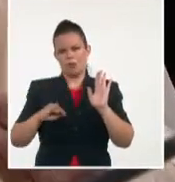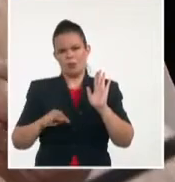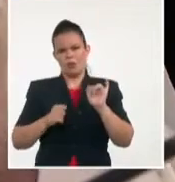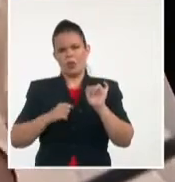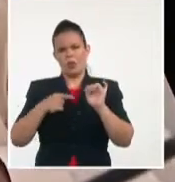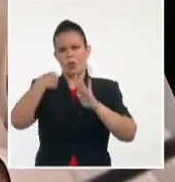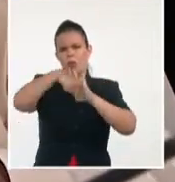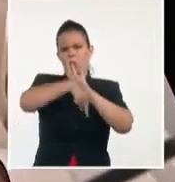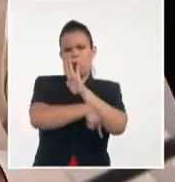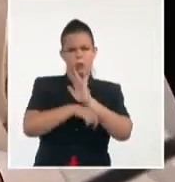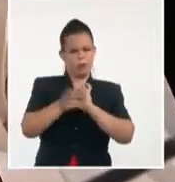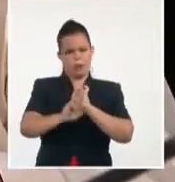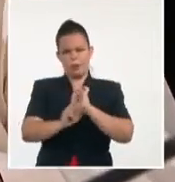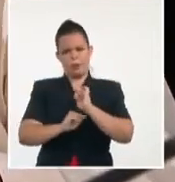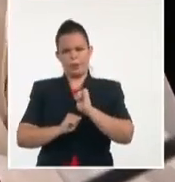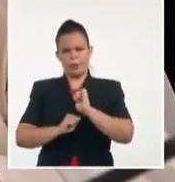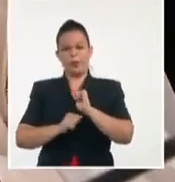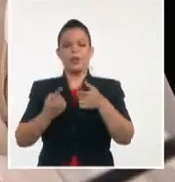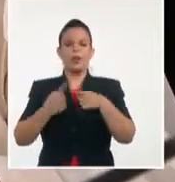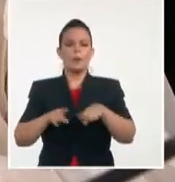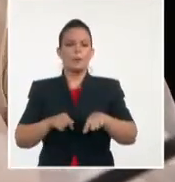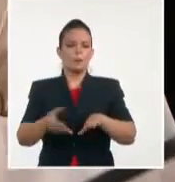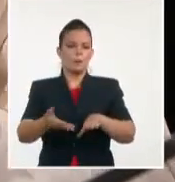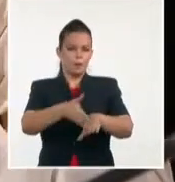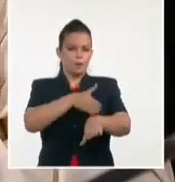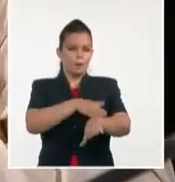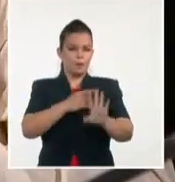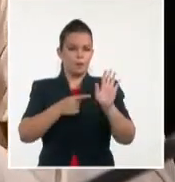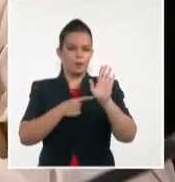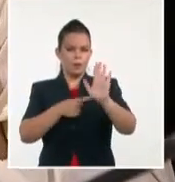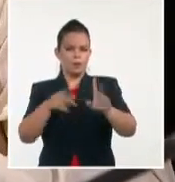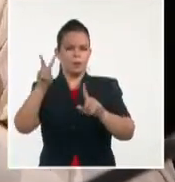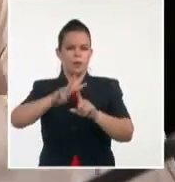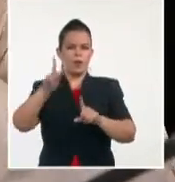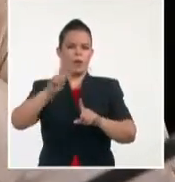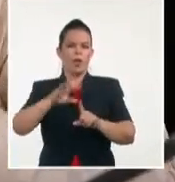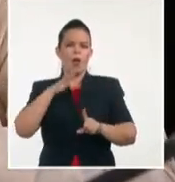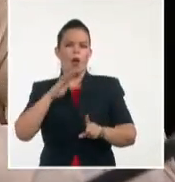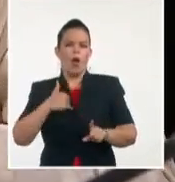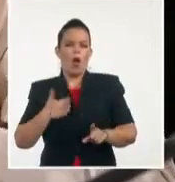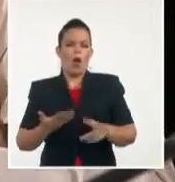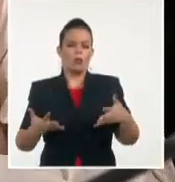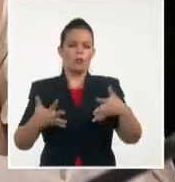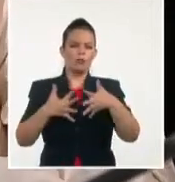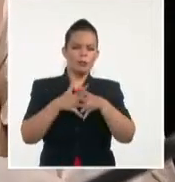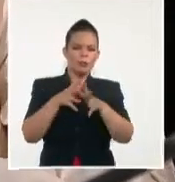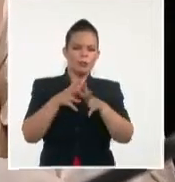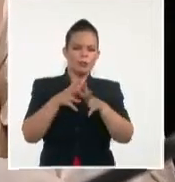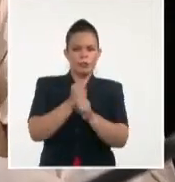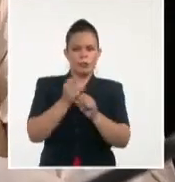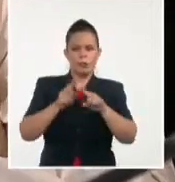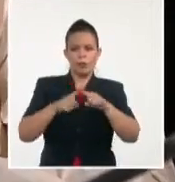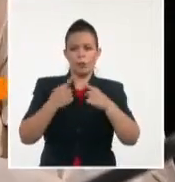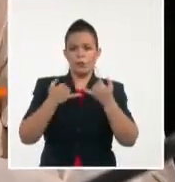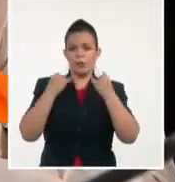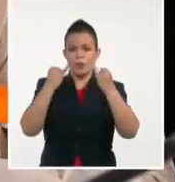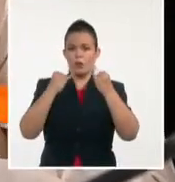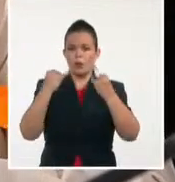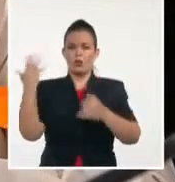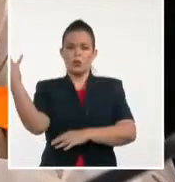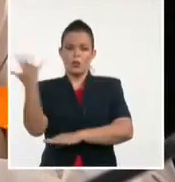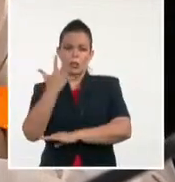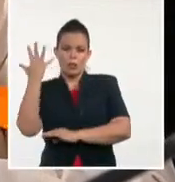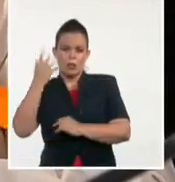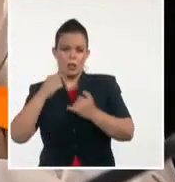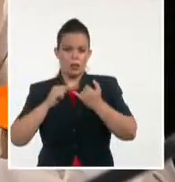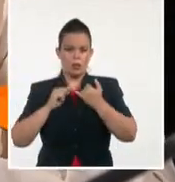estado incluso mostrando en la televisión cómo todo esto se conjuga, porque toda la información de las estaciones meteorológicas, las informaciones